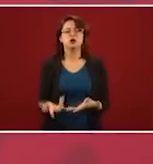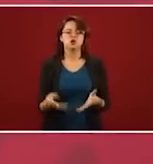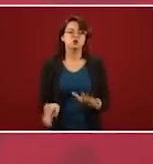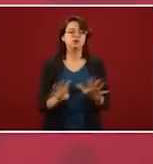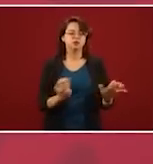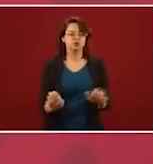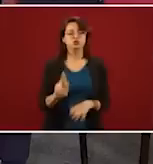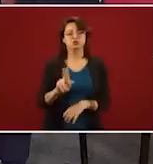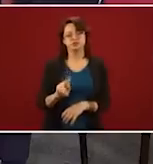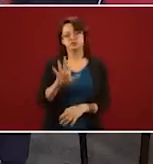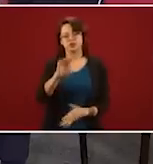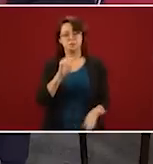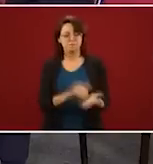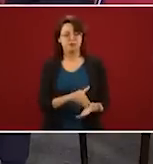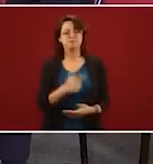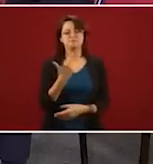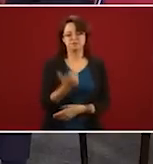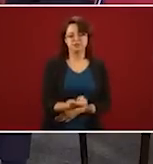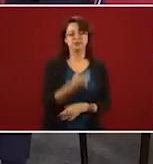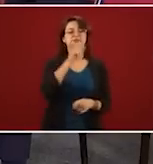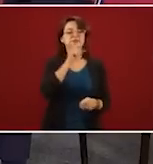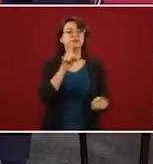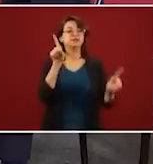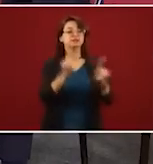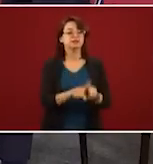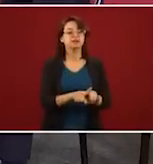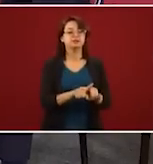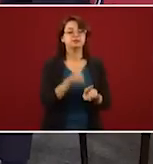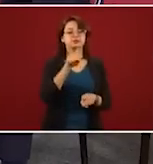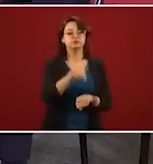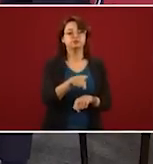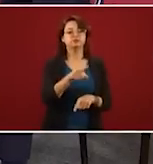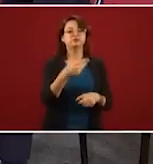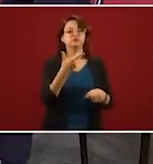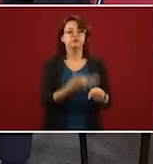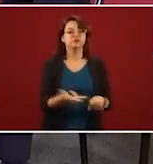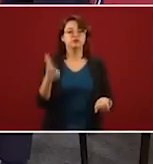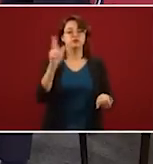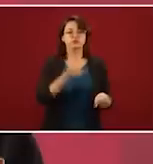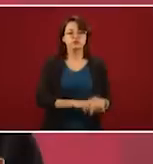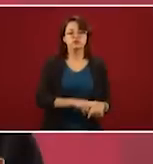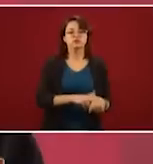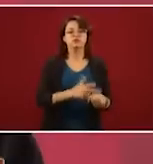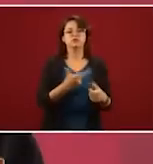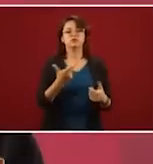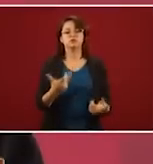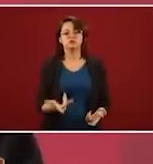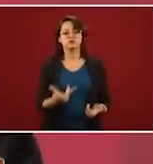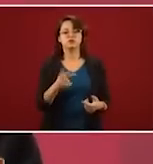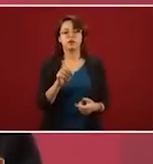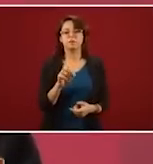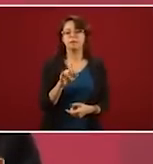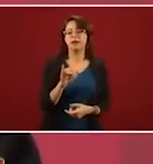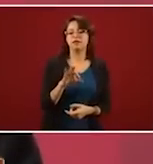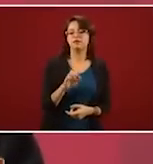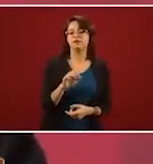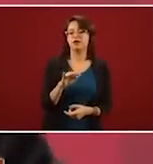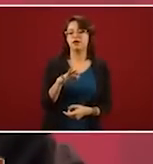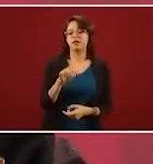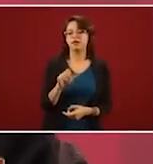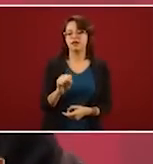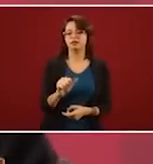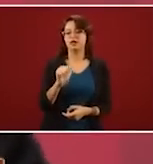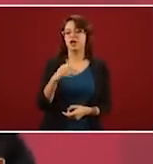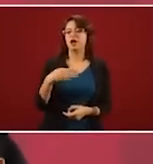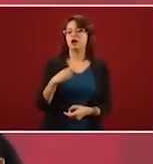905,880 pesos. También inhabilitamos a las clínicas periféricas y ambulatorias por 3 años